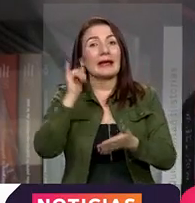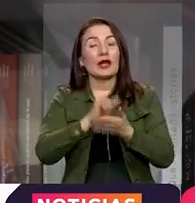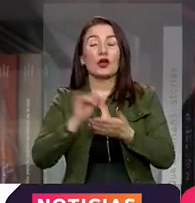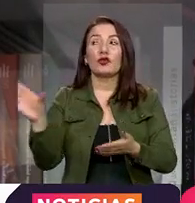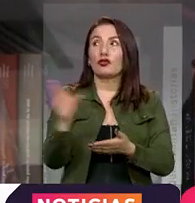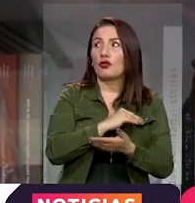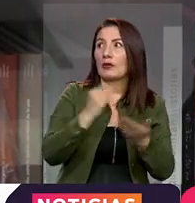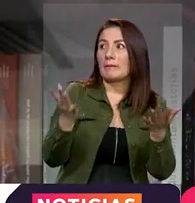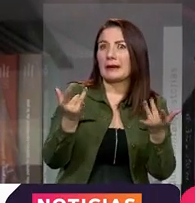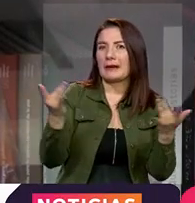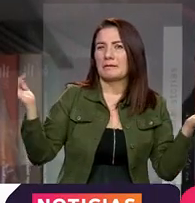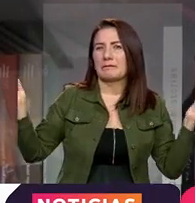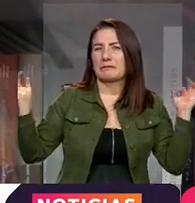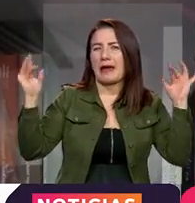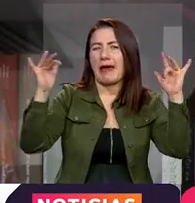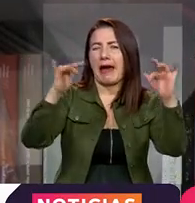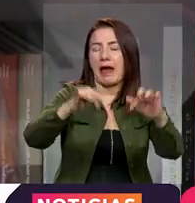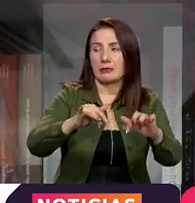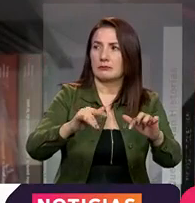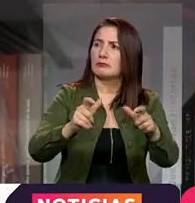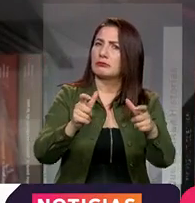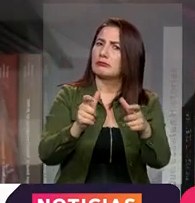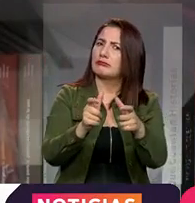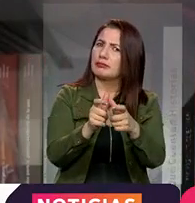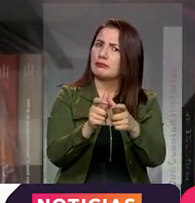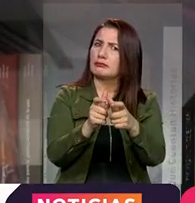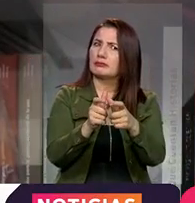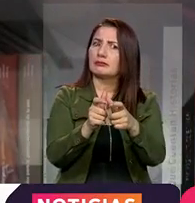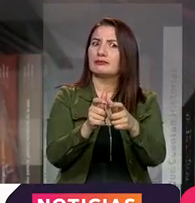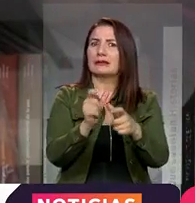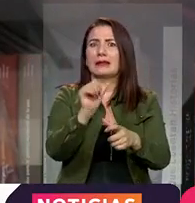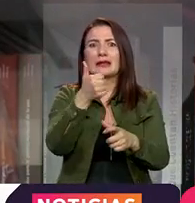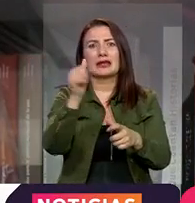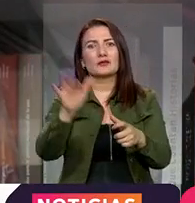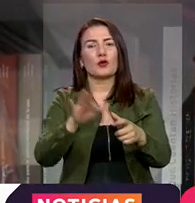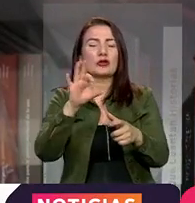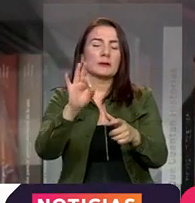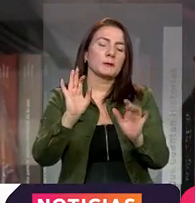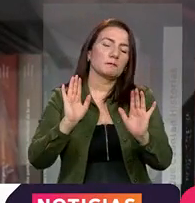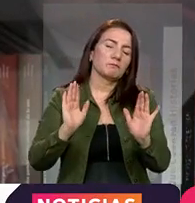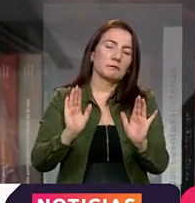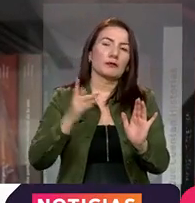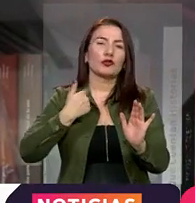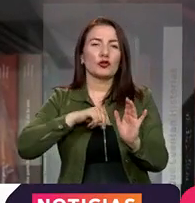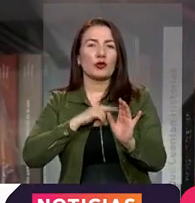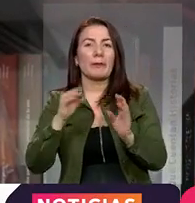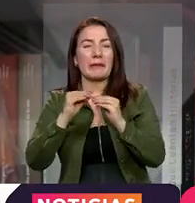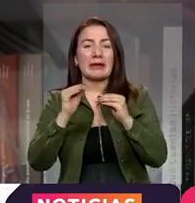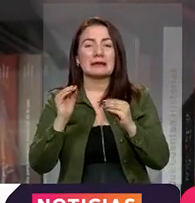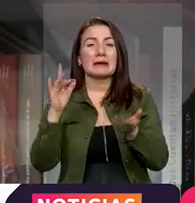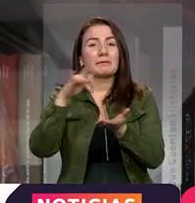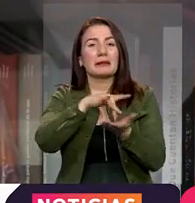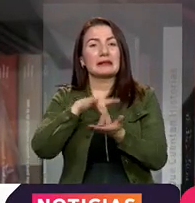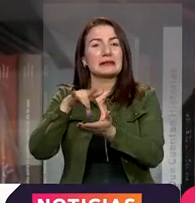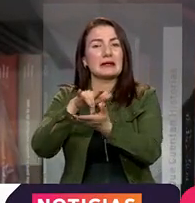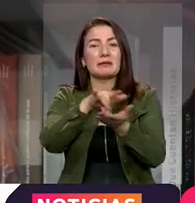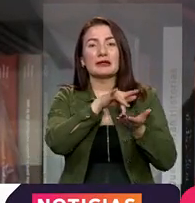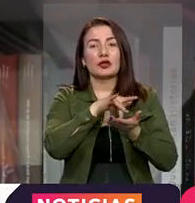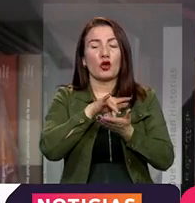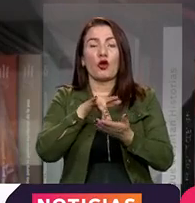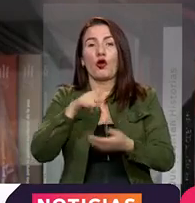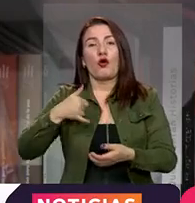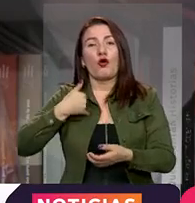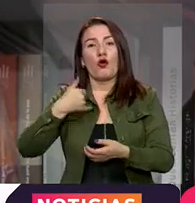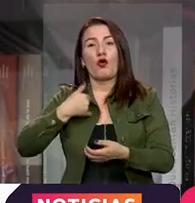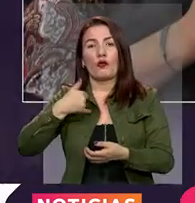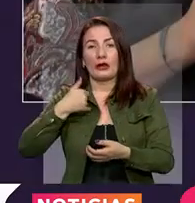estábamos esperando una participación mucho más alta. Esta pasa apenas el 10%, pero no solamente estamos hablando de una baja participación de los y las